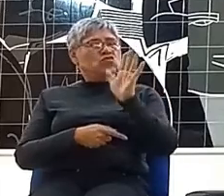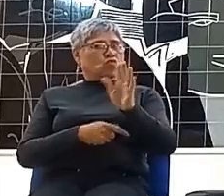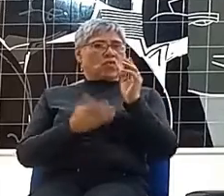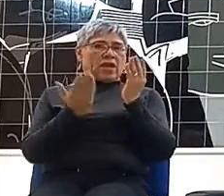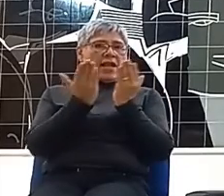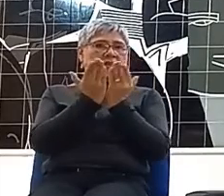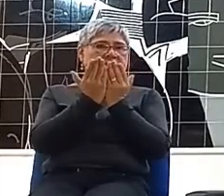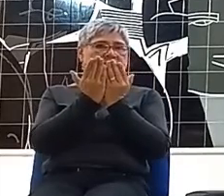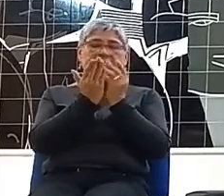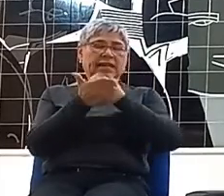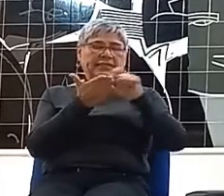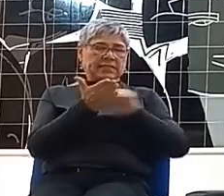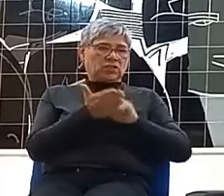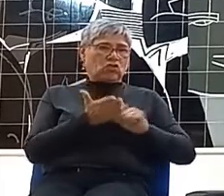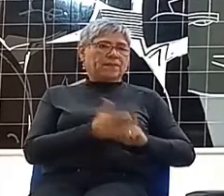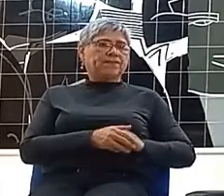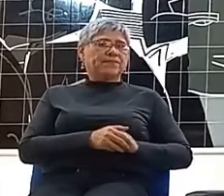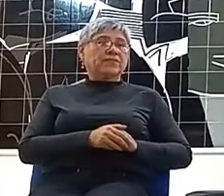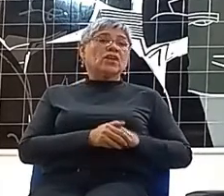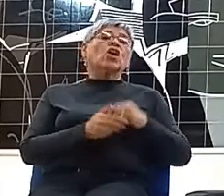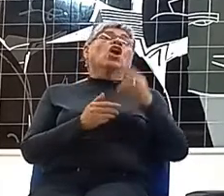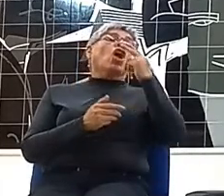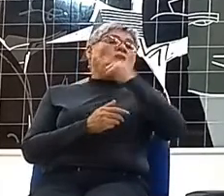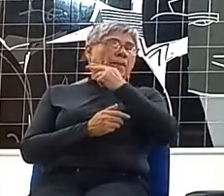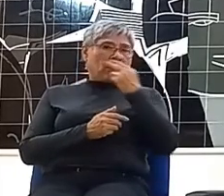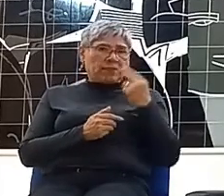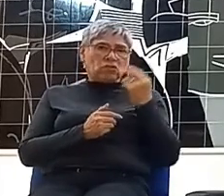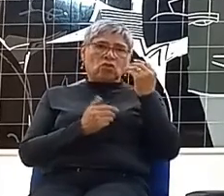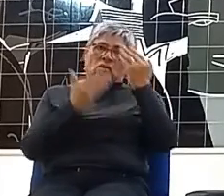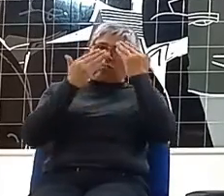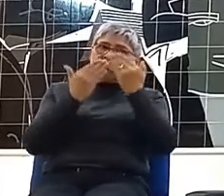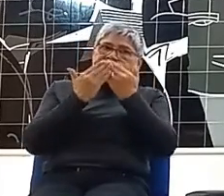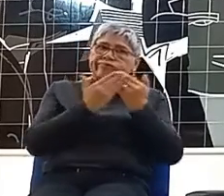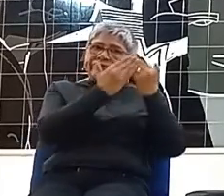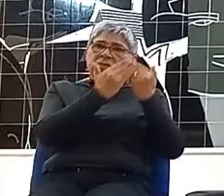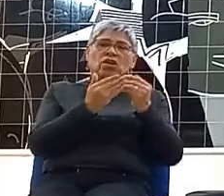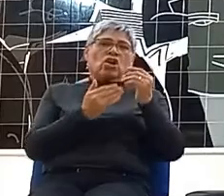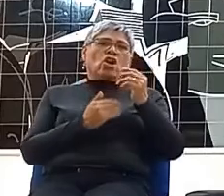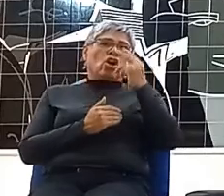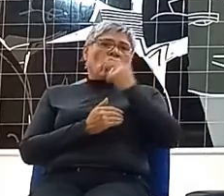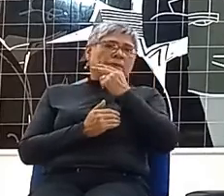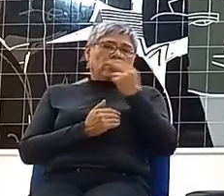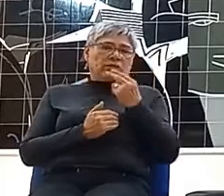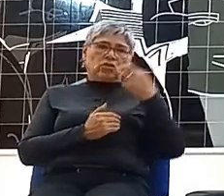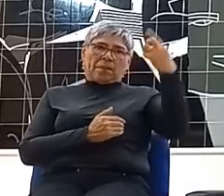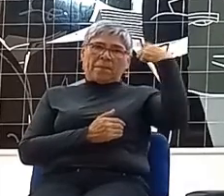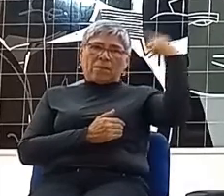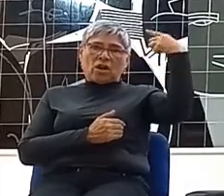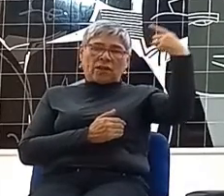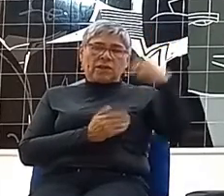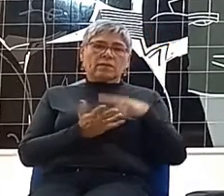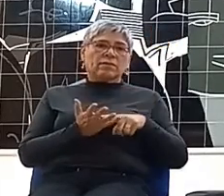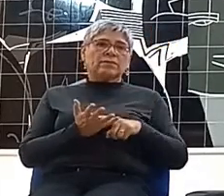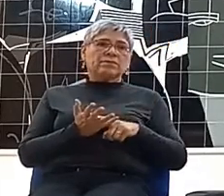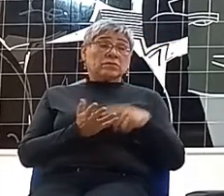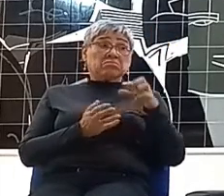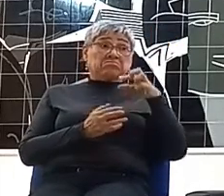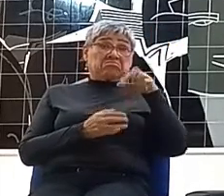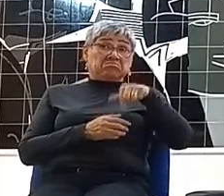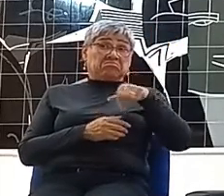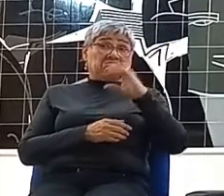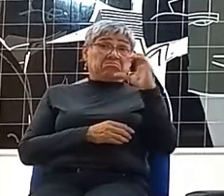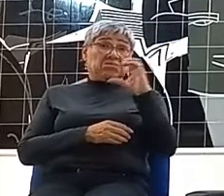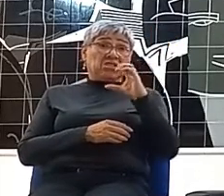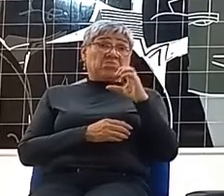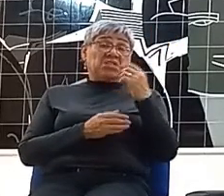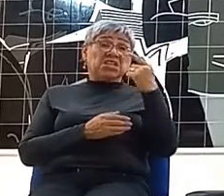compromiso intelectual, el compromiso político del escritor. En un país en el que por lo general los